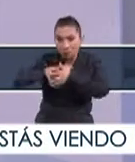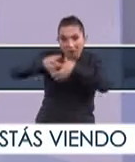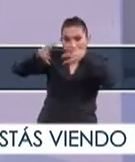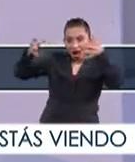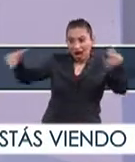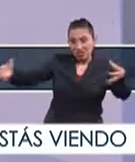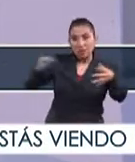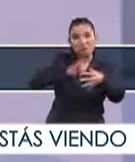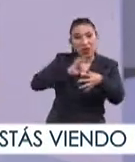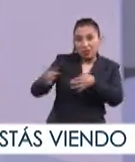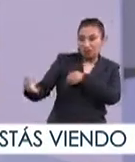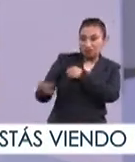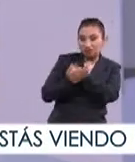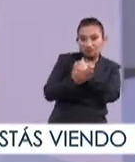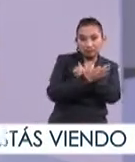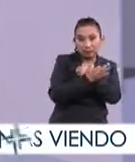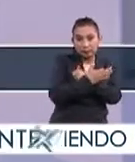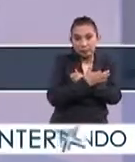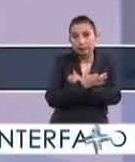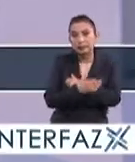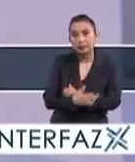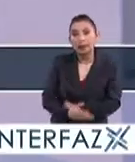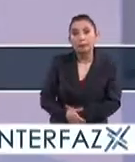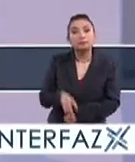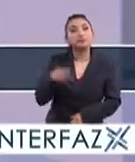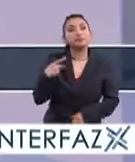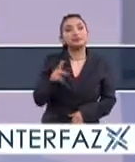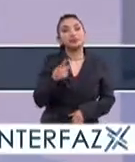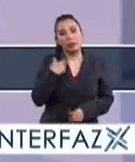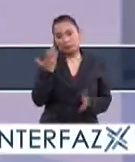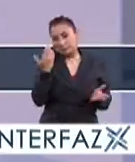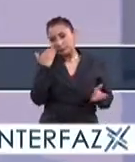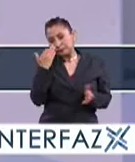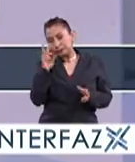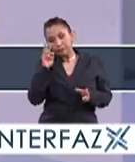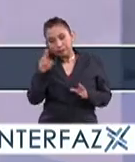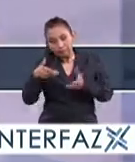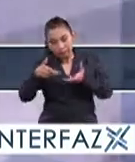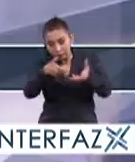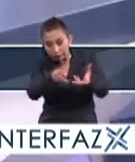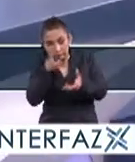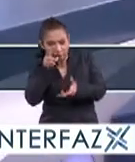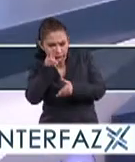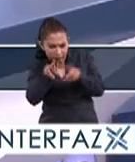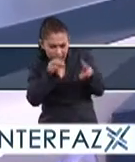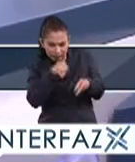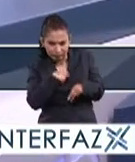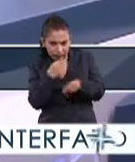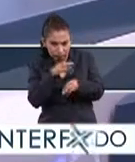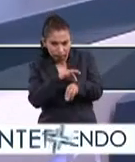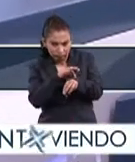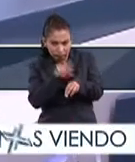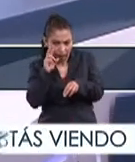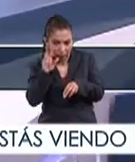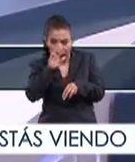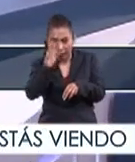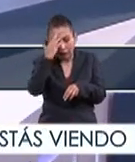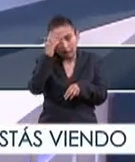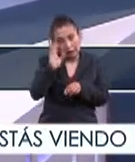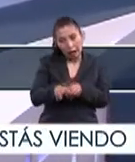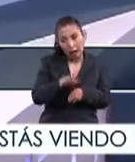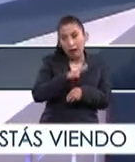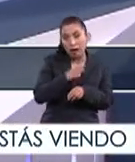muy peligrosa, llena de riesgo. Pero a lo largo de la ruta hemos visto, ellos mismos lo han